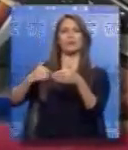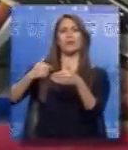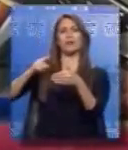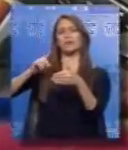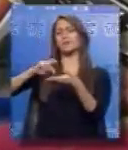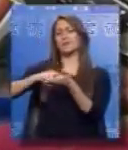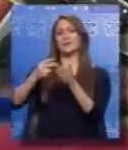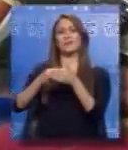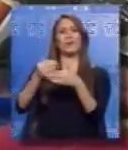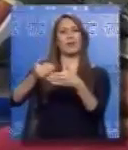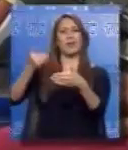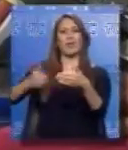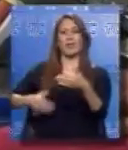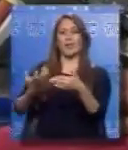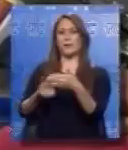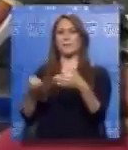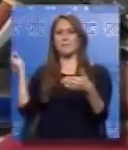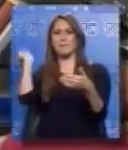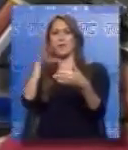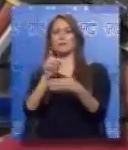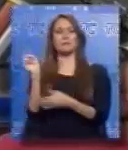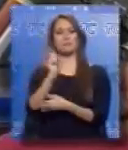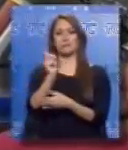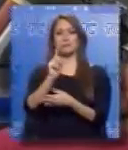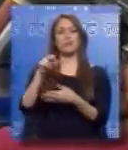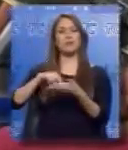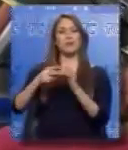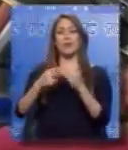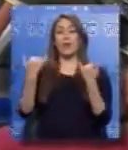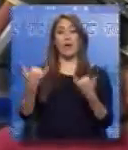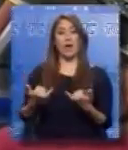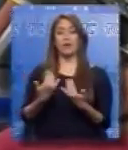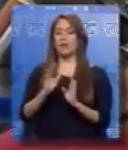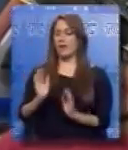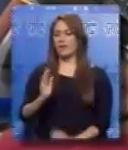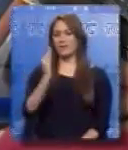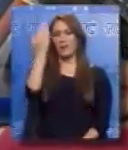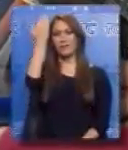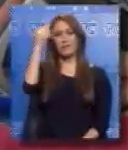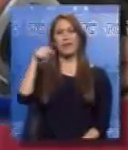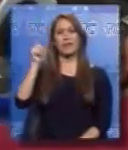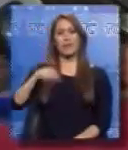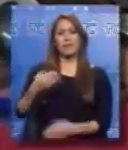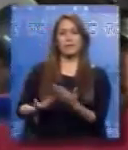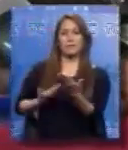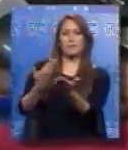donde se ponen a tirar piedras. Estos son los momentos en los cuales hay que construir,